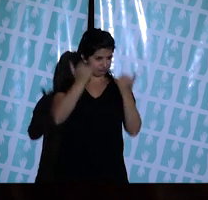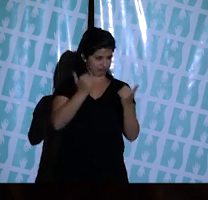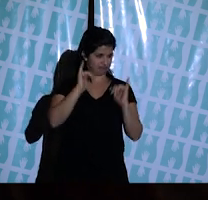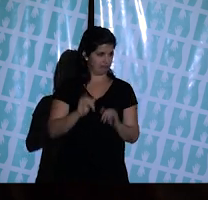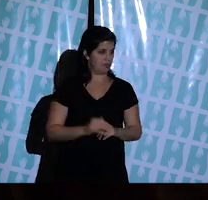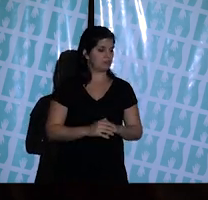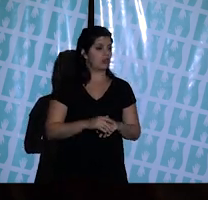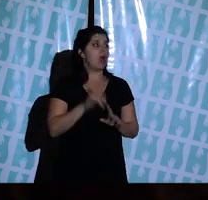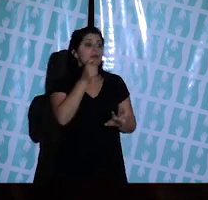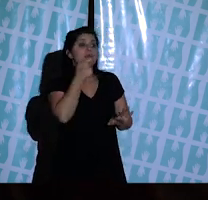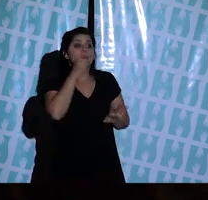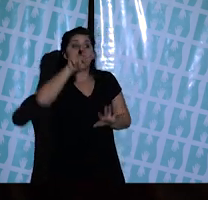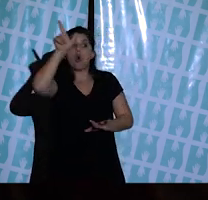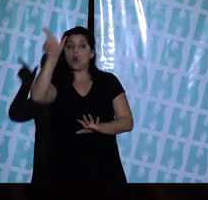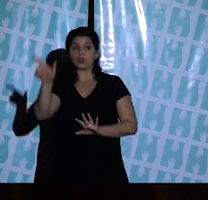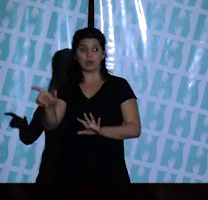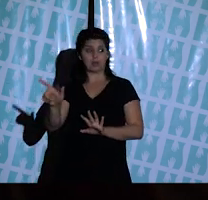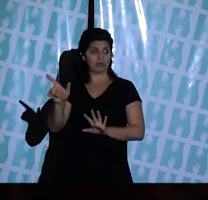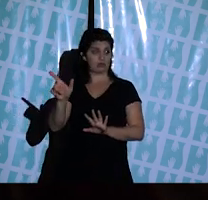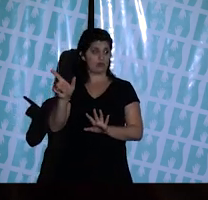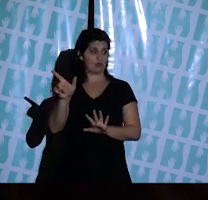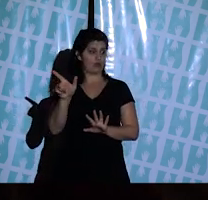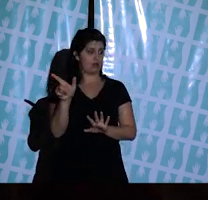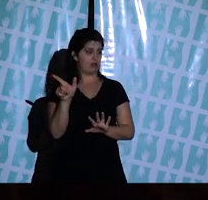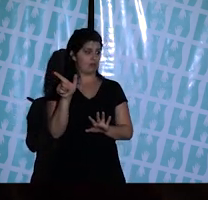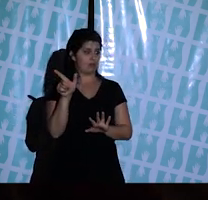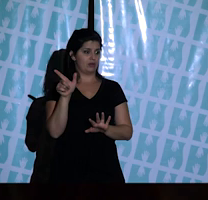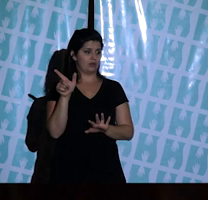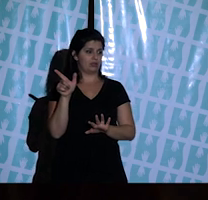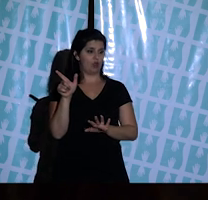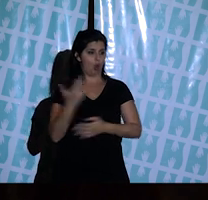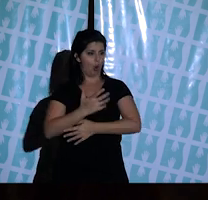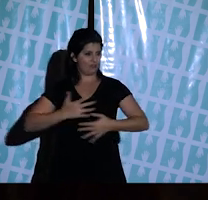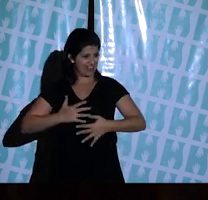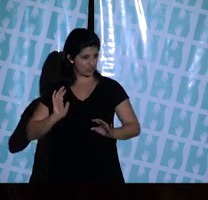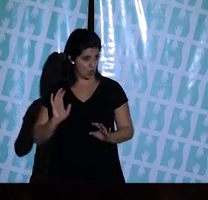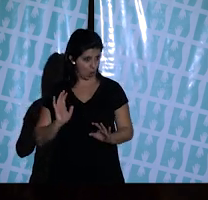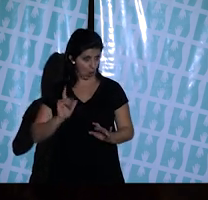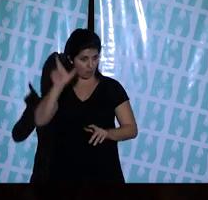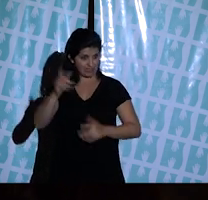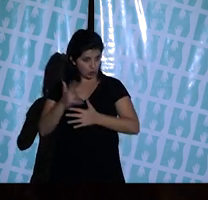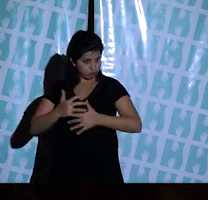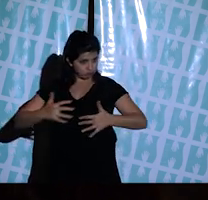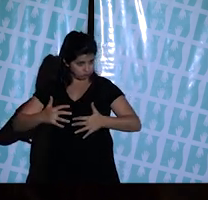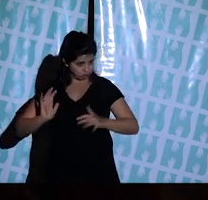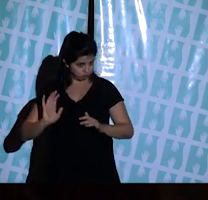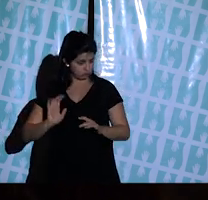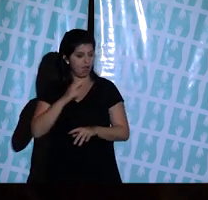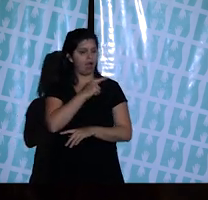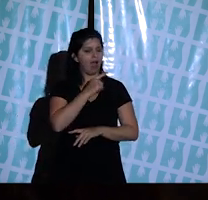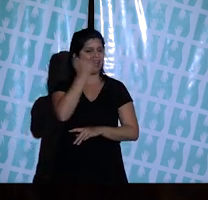Ahora, hay personas que, por ejemplo, este es en la misma foto de una persona obesa, que empieza a tener ya